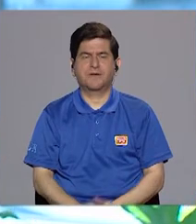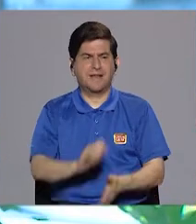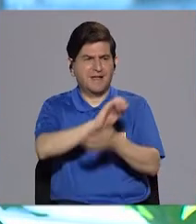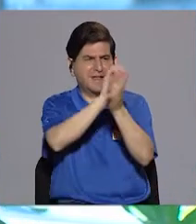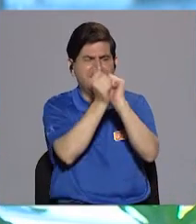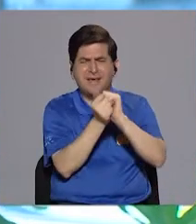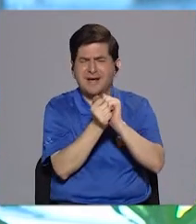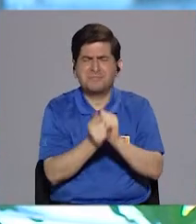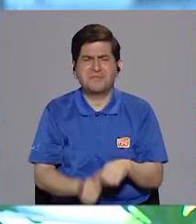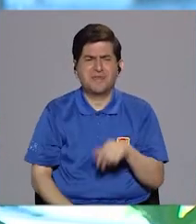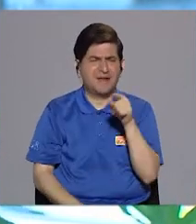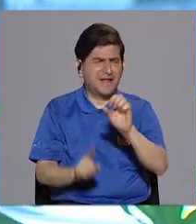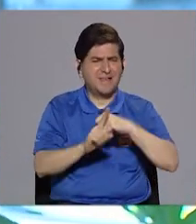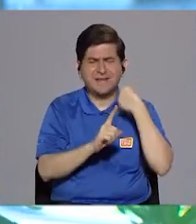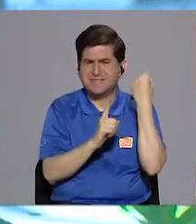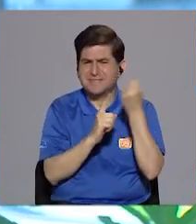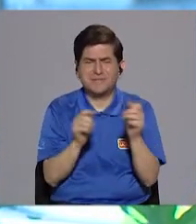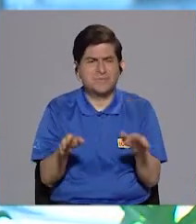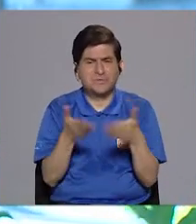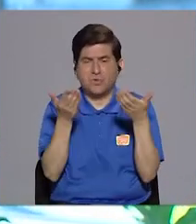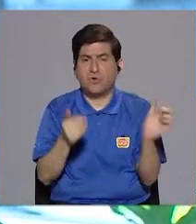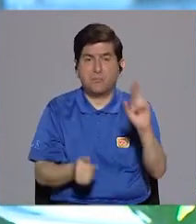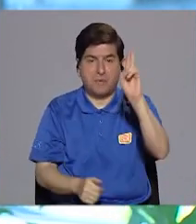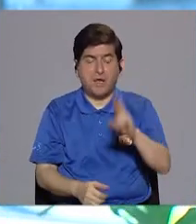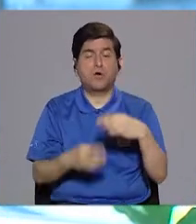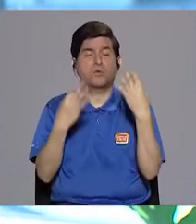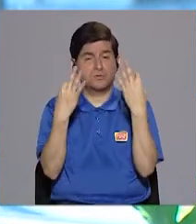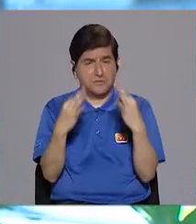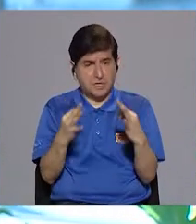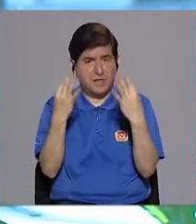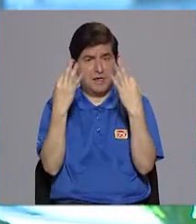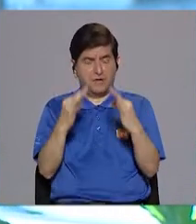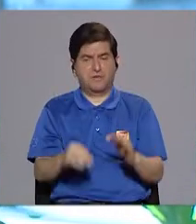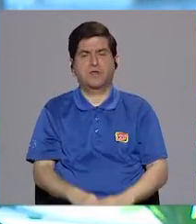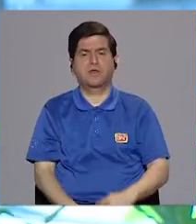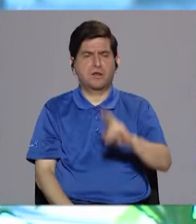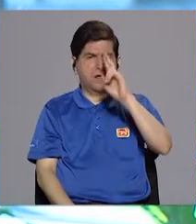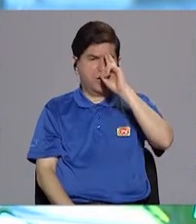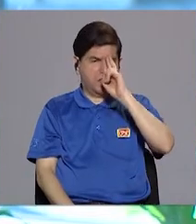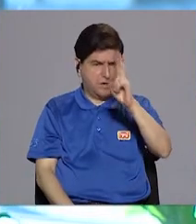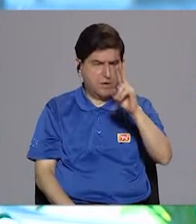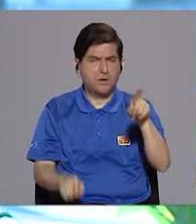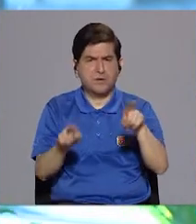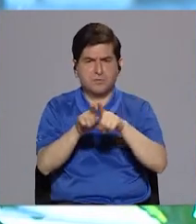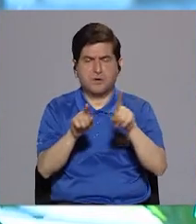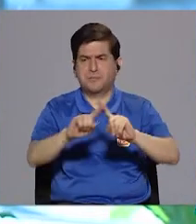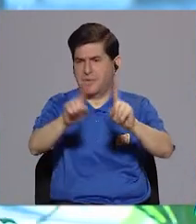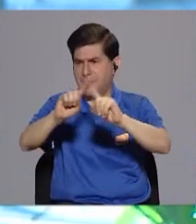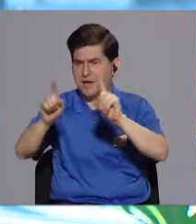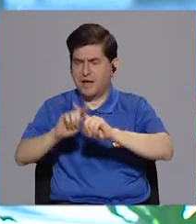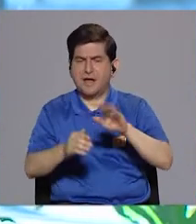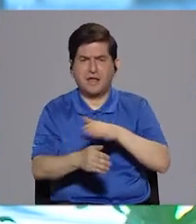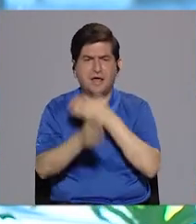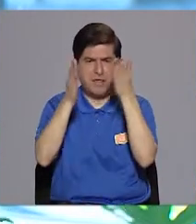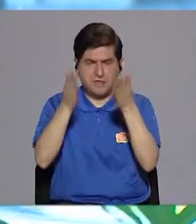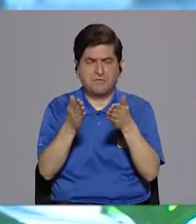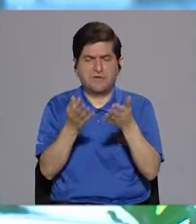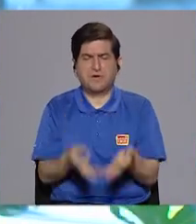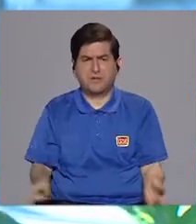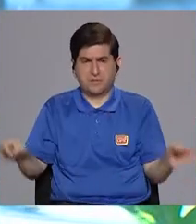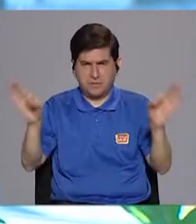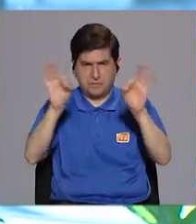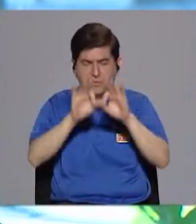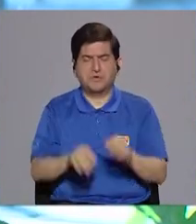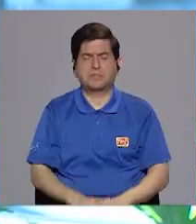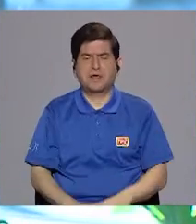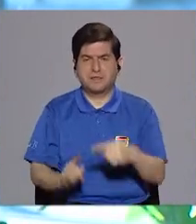eso? Al menos en Costa Rica se ha hecho un esfuerzo y el reconocimiento a una serie de músicos muy valiosos, desde un